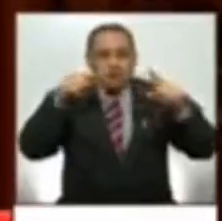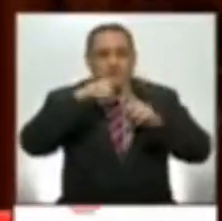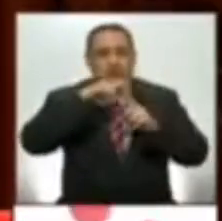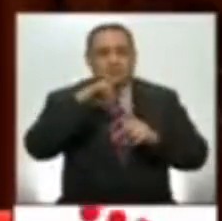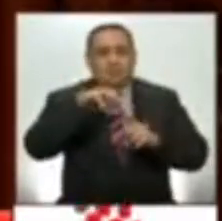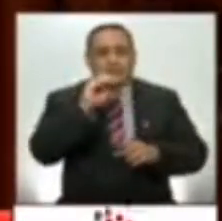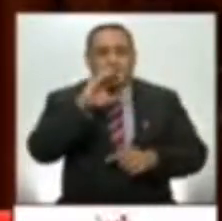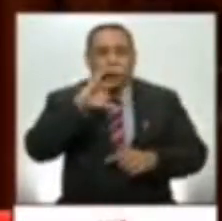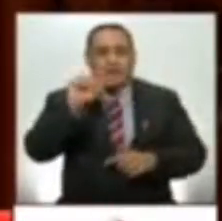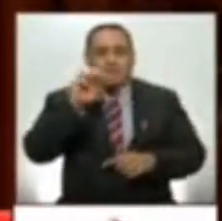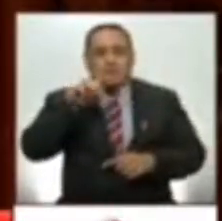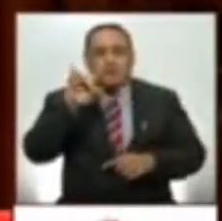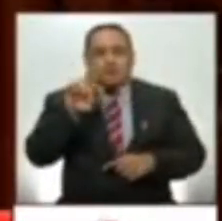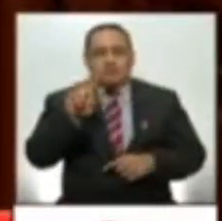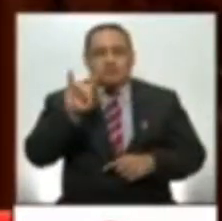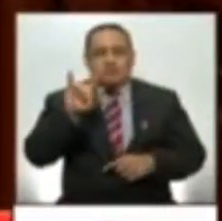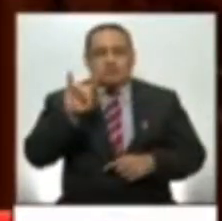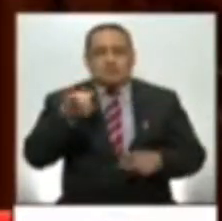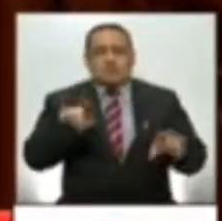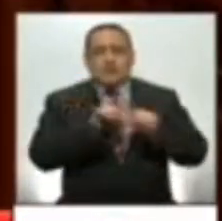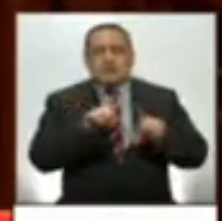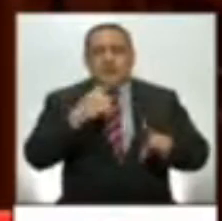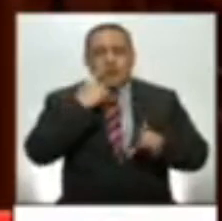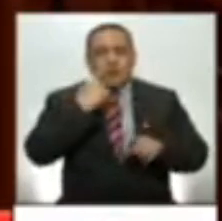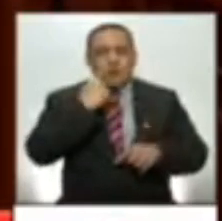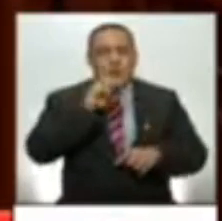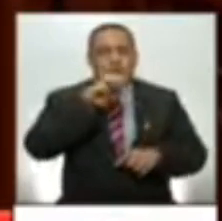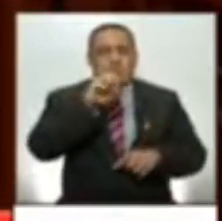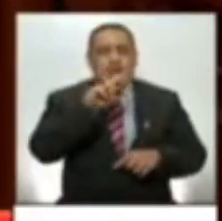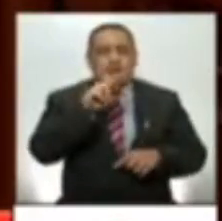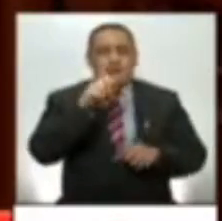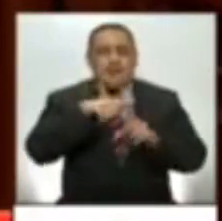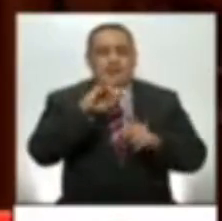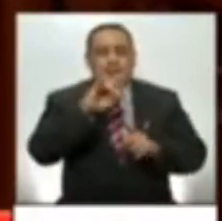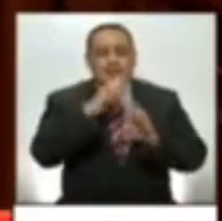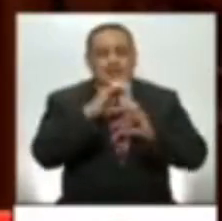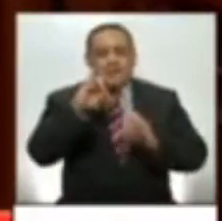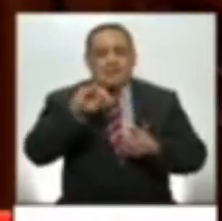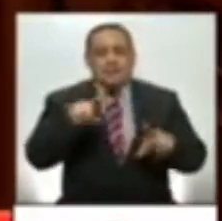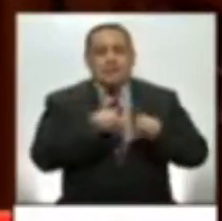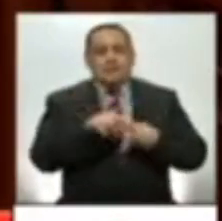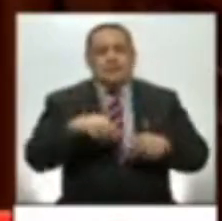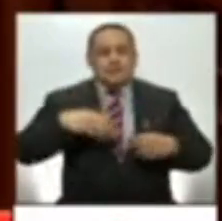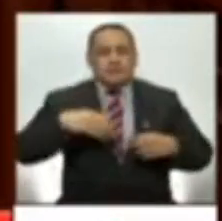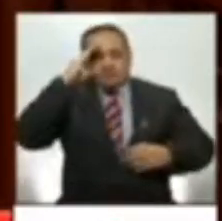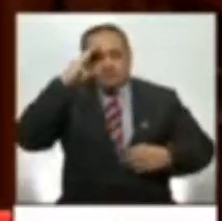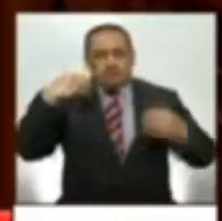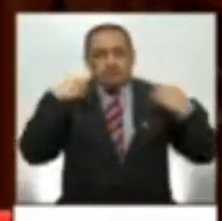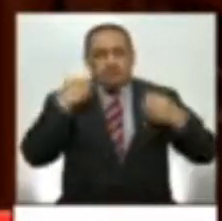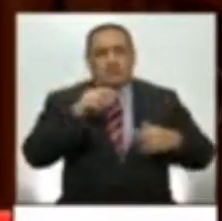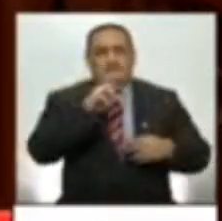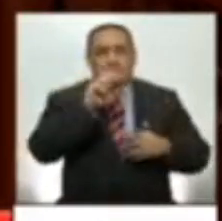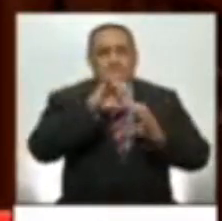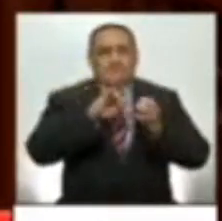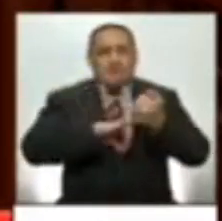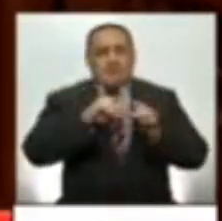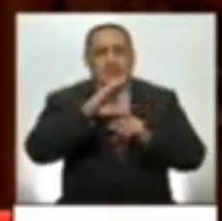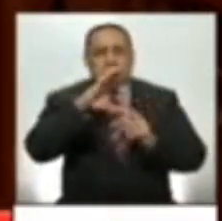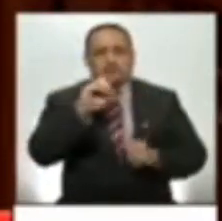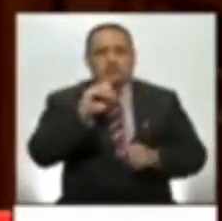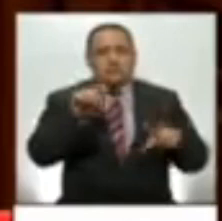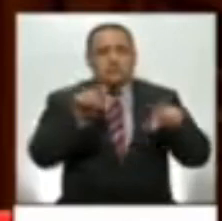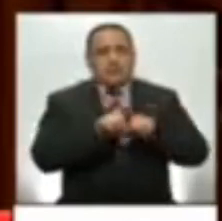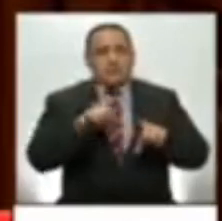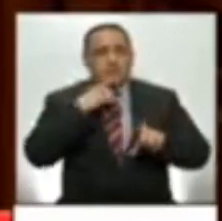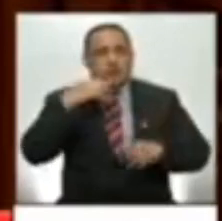Noguera, Túpac Amaru II, de la Mauta José Carlos Mariátegui, del general del pueblo Juan Velasco Alvarado,